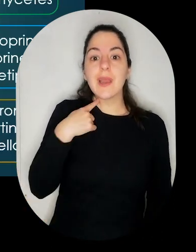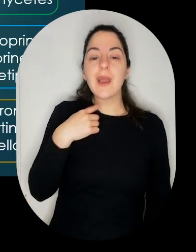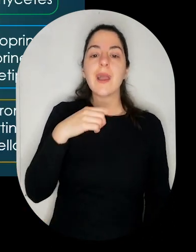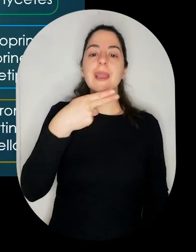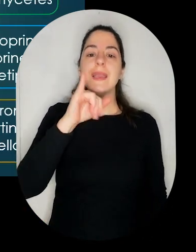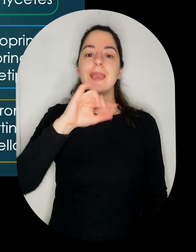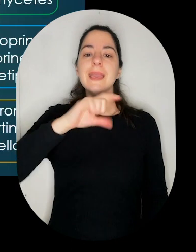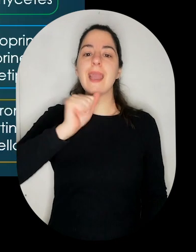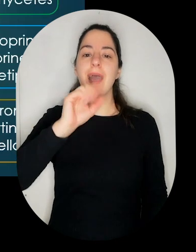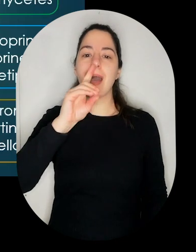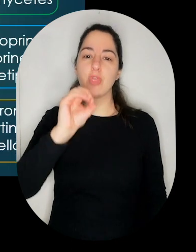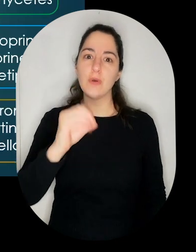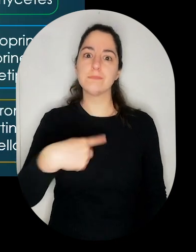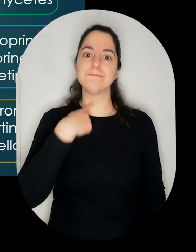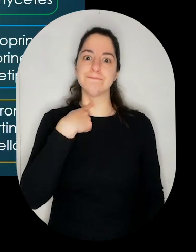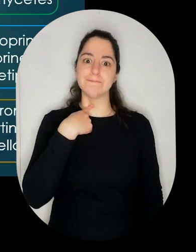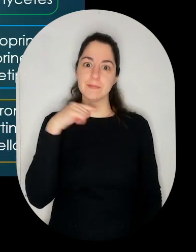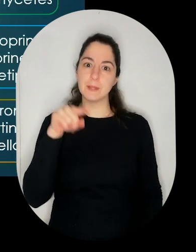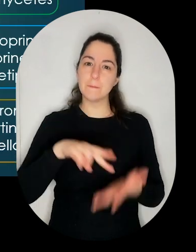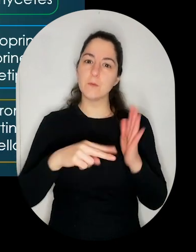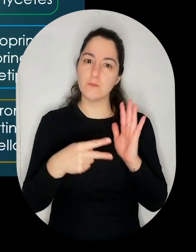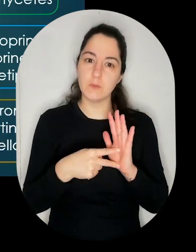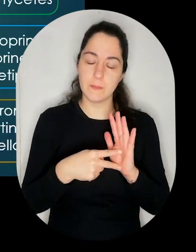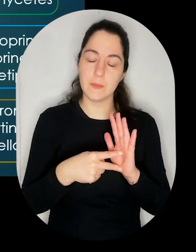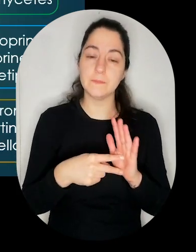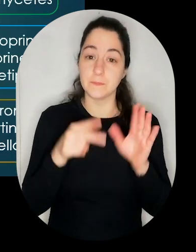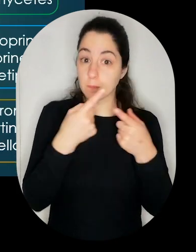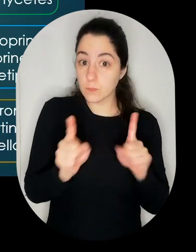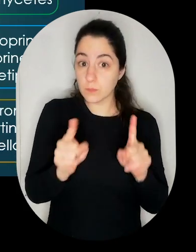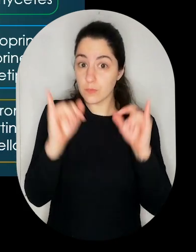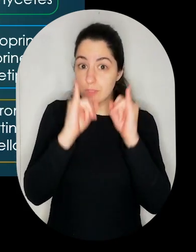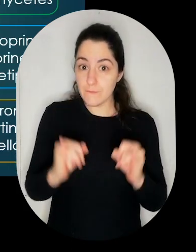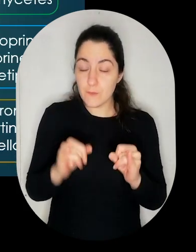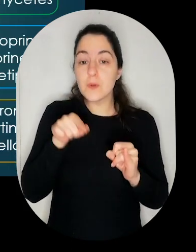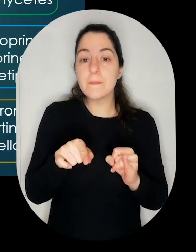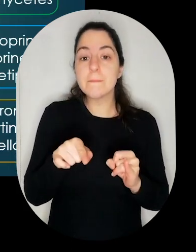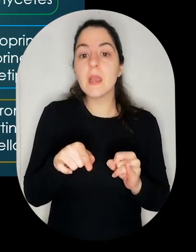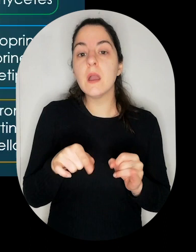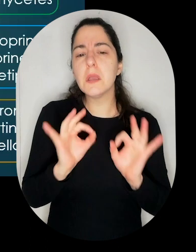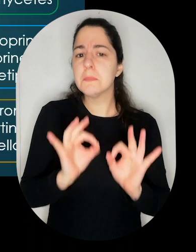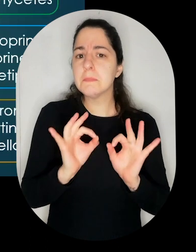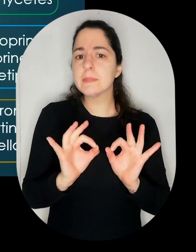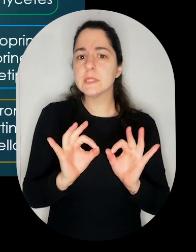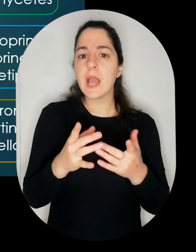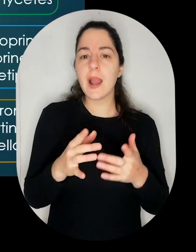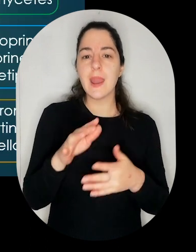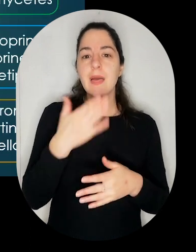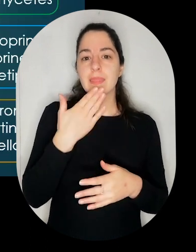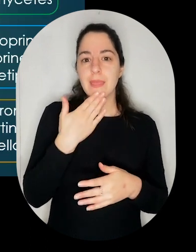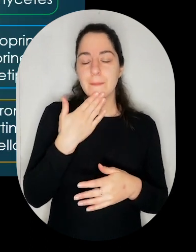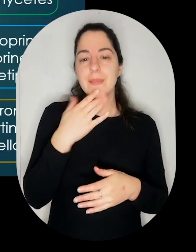renal al mismo tiempo. Síndrome Cantabus es un caso bastante particular, donde tenemos un cuadro